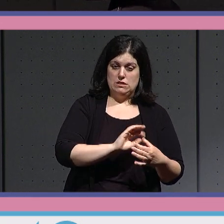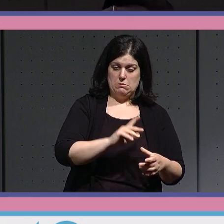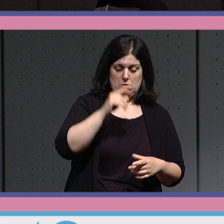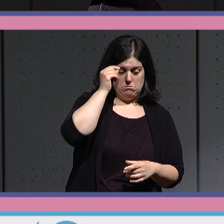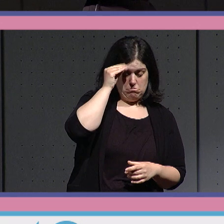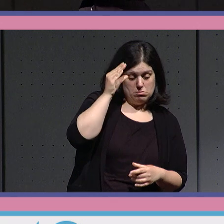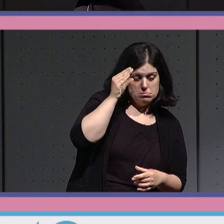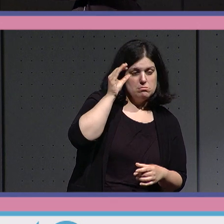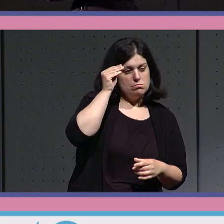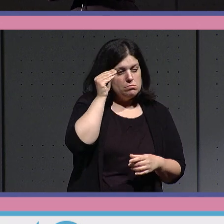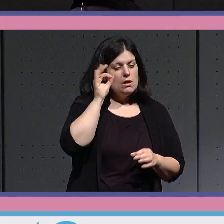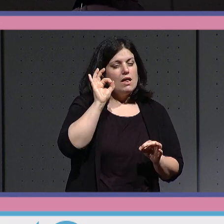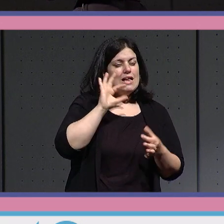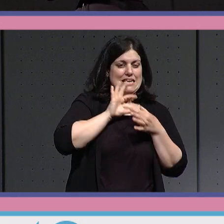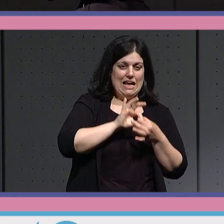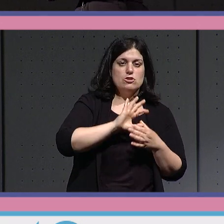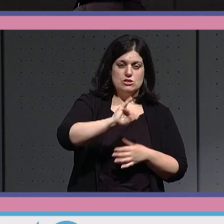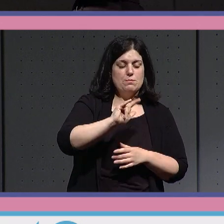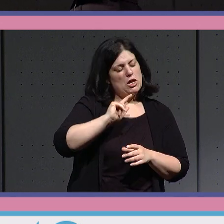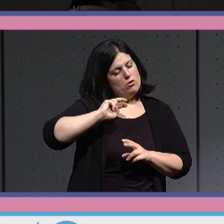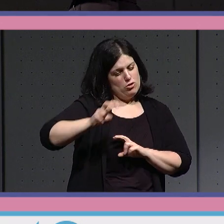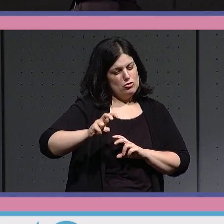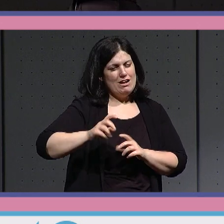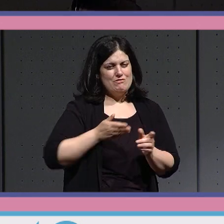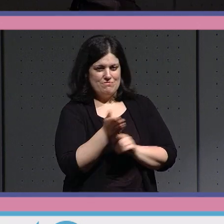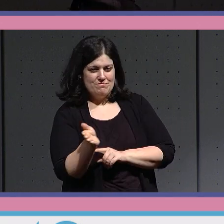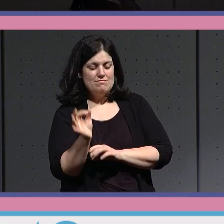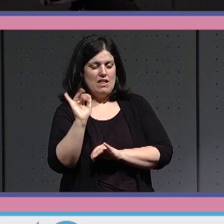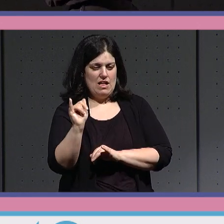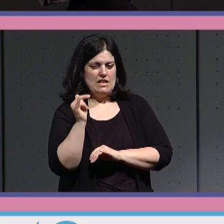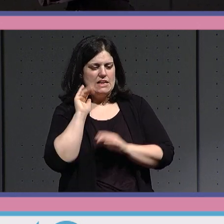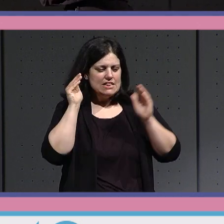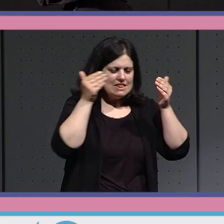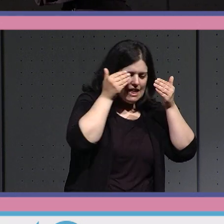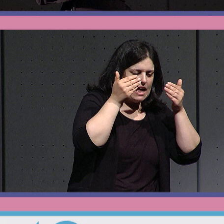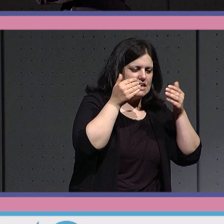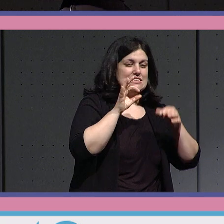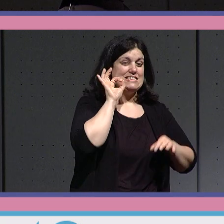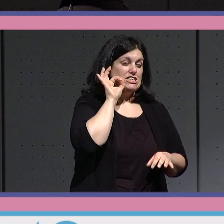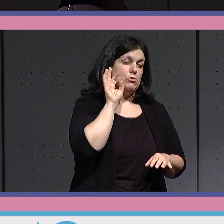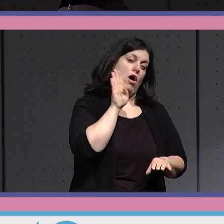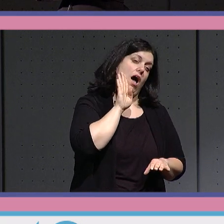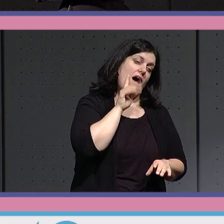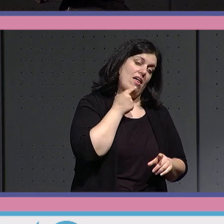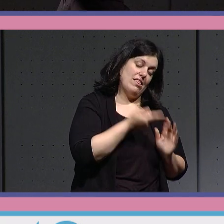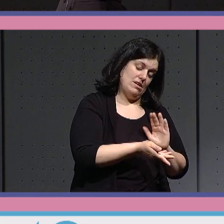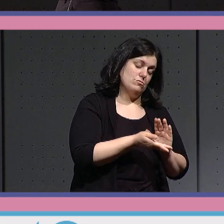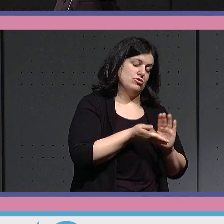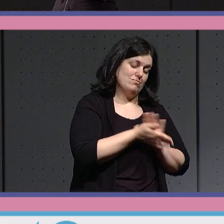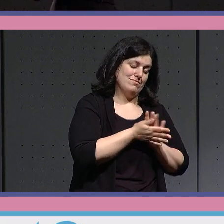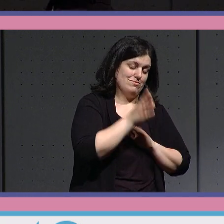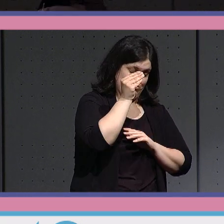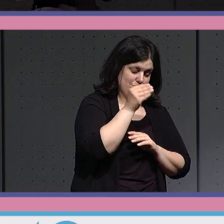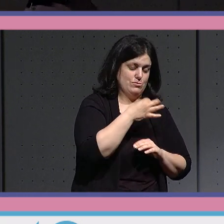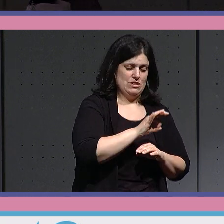intelectivas necesariamente. Es bastante importante, sobre todo en los casos más de TEA sindrómico, como se ha hablado antes. La patología médica subyacente, ya ha